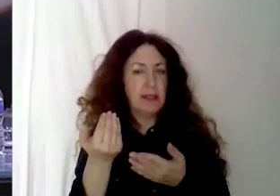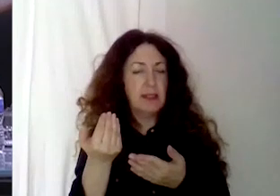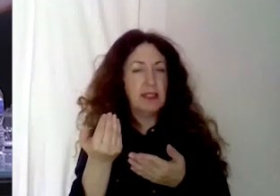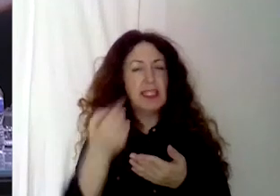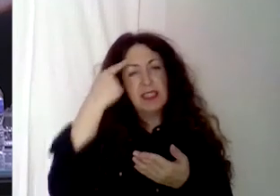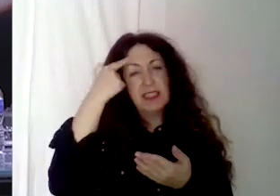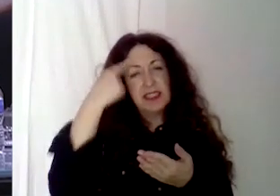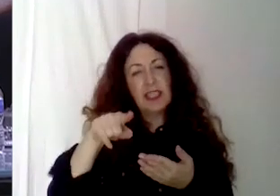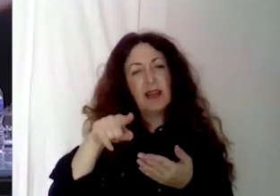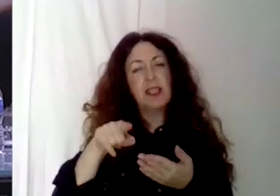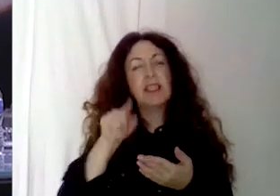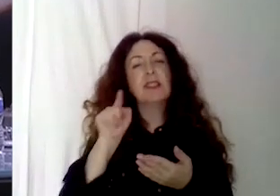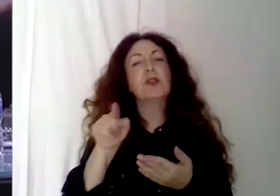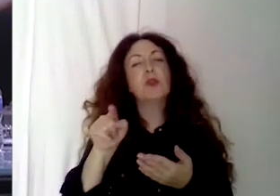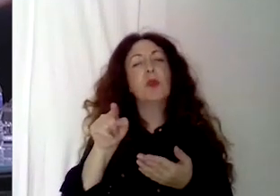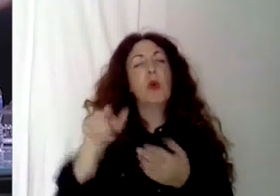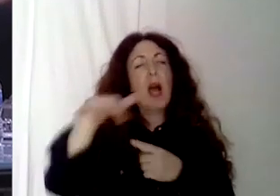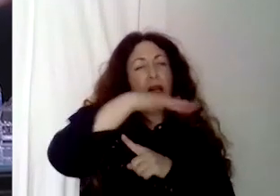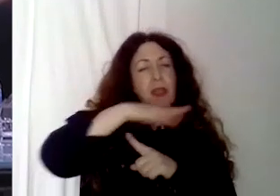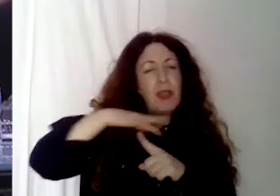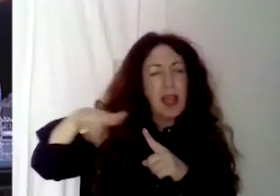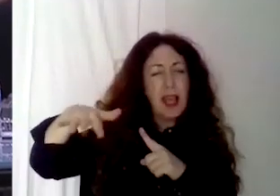un individuo de su círculo,